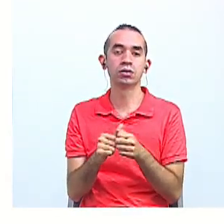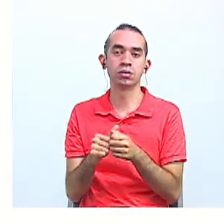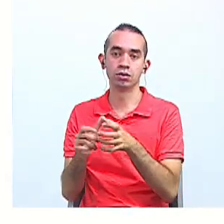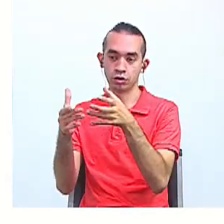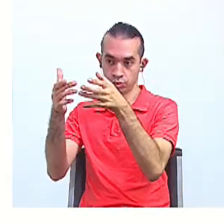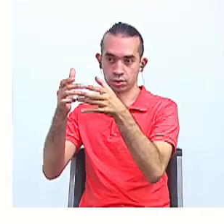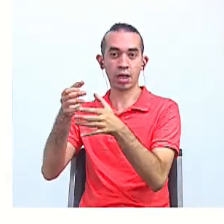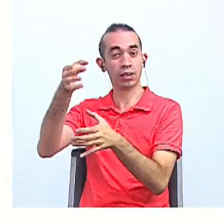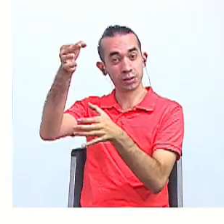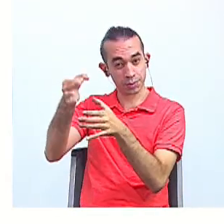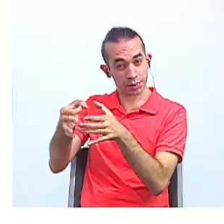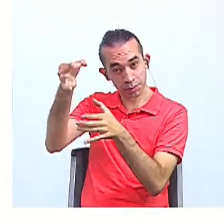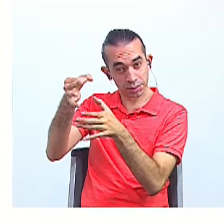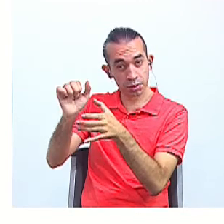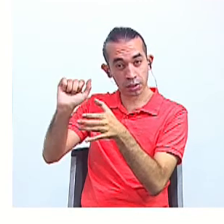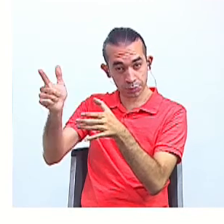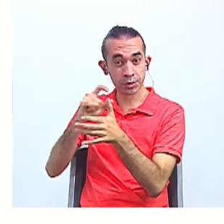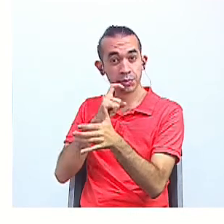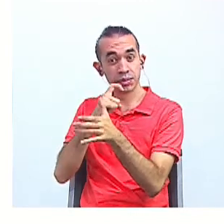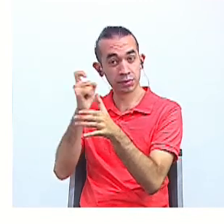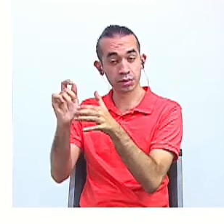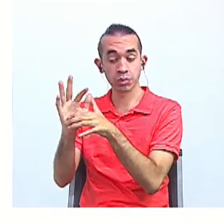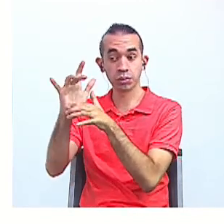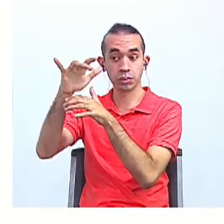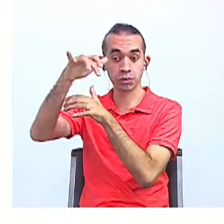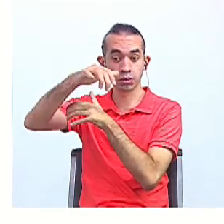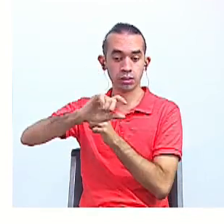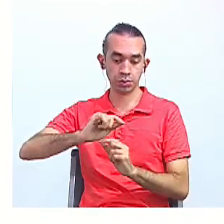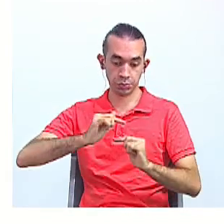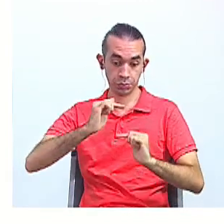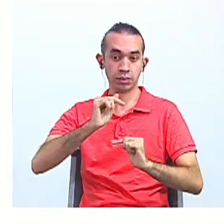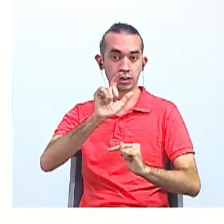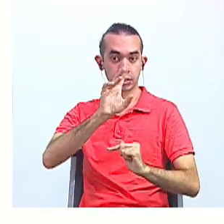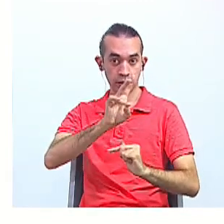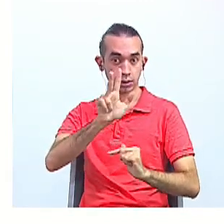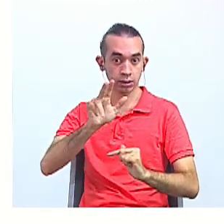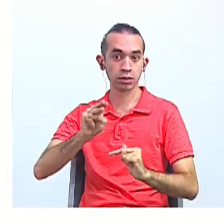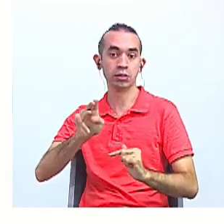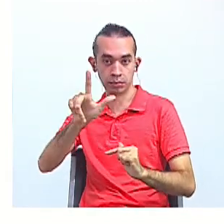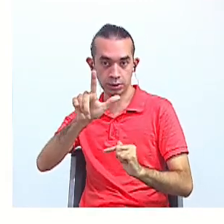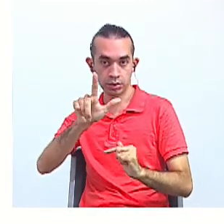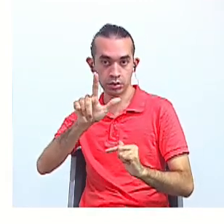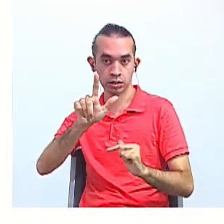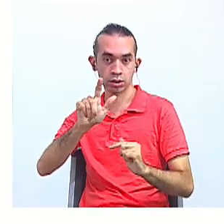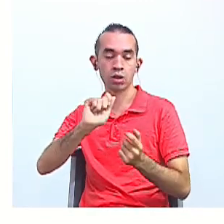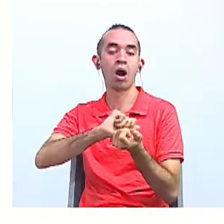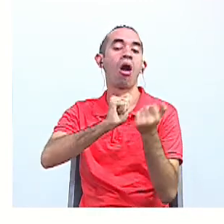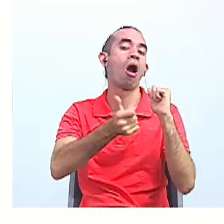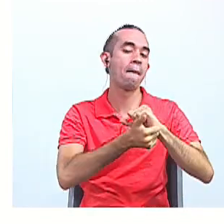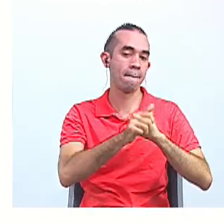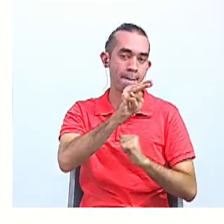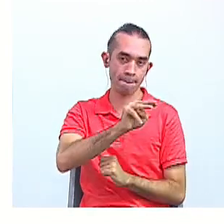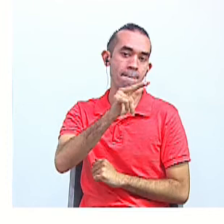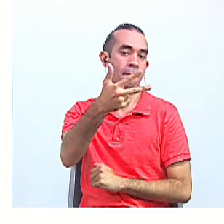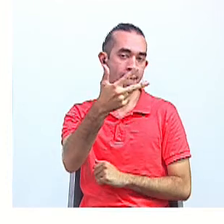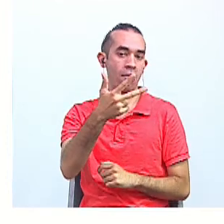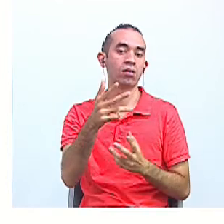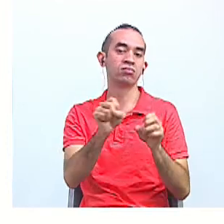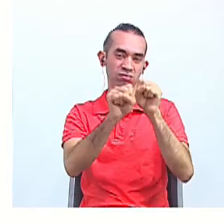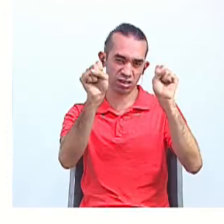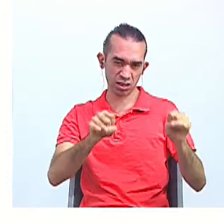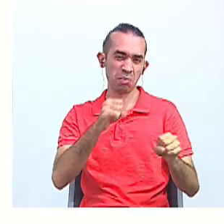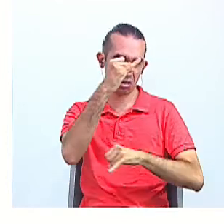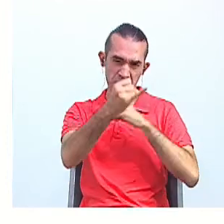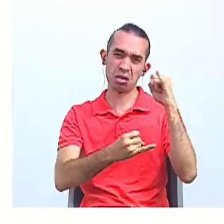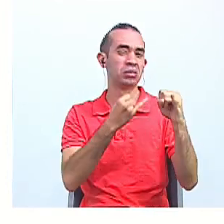aluminio fue de 73 mililitros, pero que lo necesitamos en metros cúbicos por el Sistema Internacional de